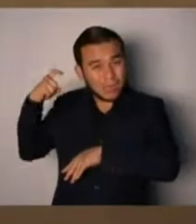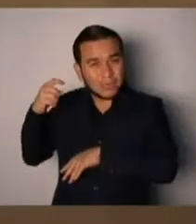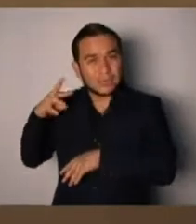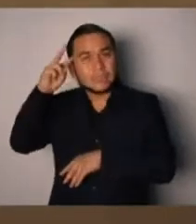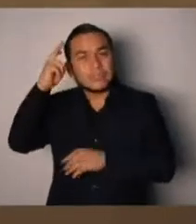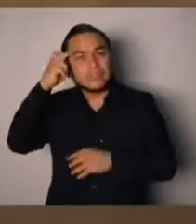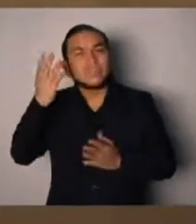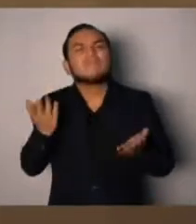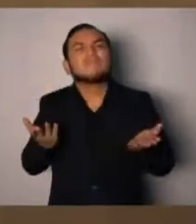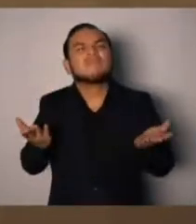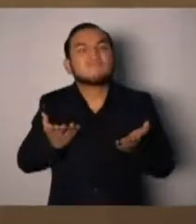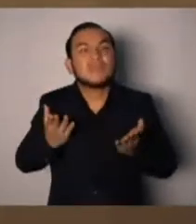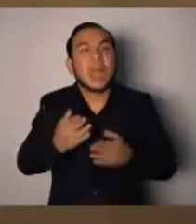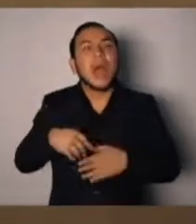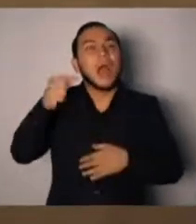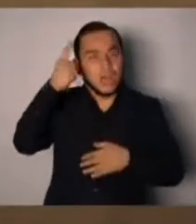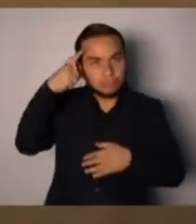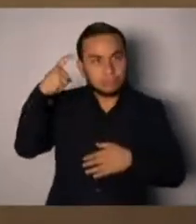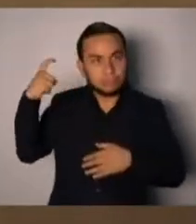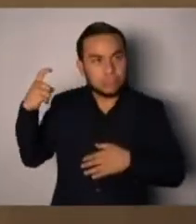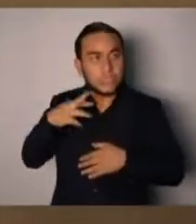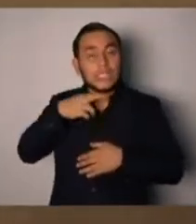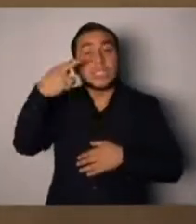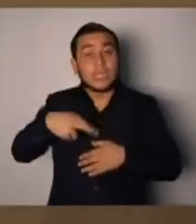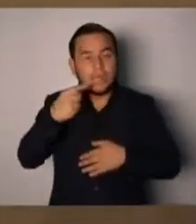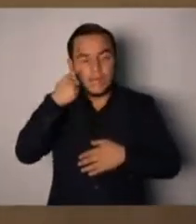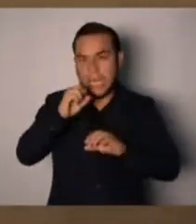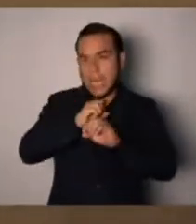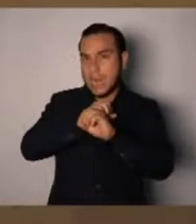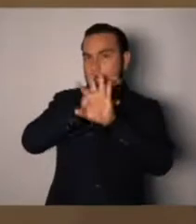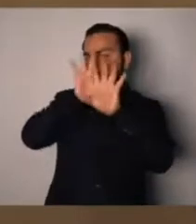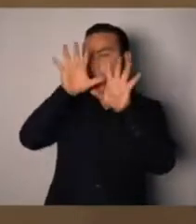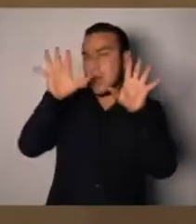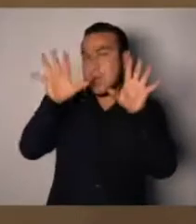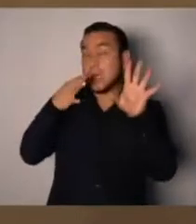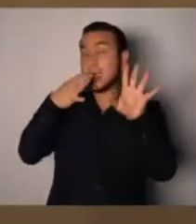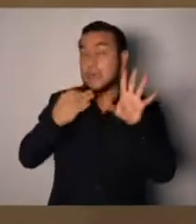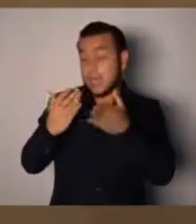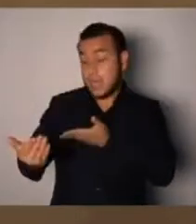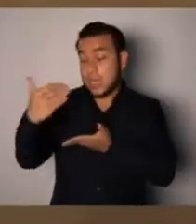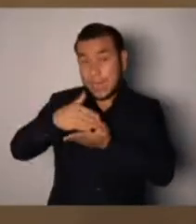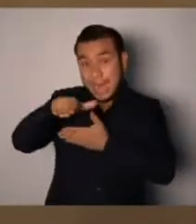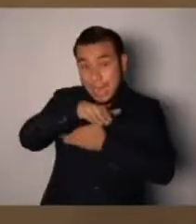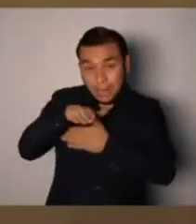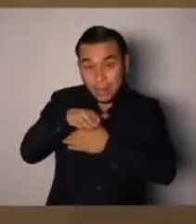ser recordado tiene que ser esclarecido tiene que venir justicia